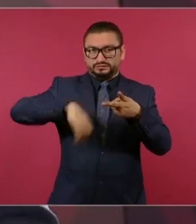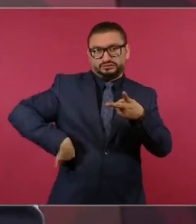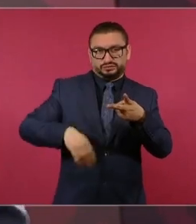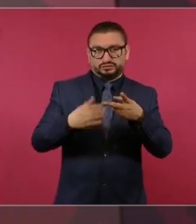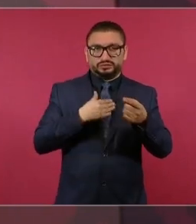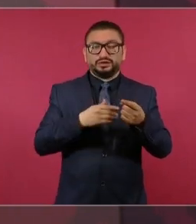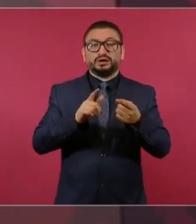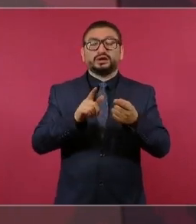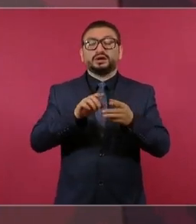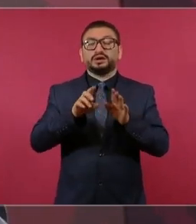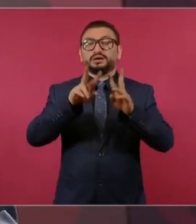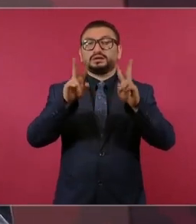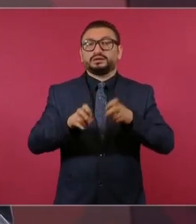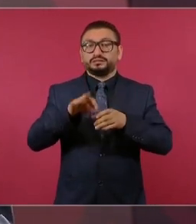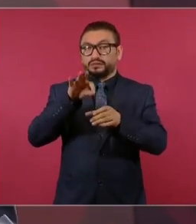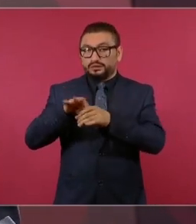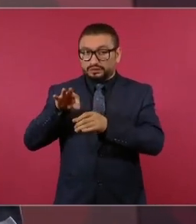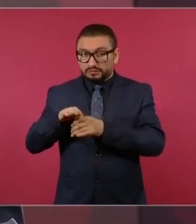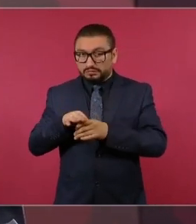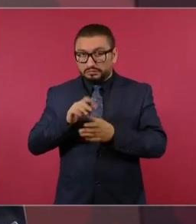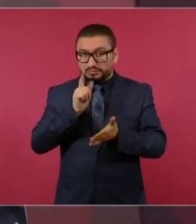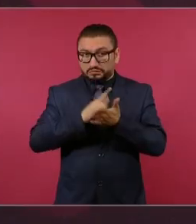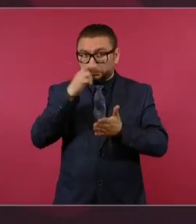lo de delitos electorales.